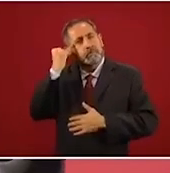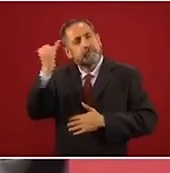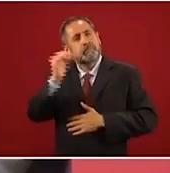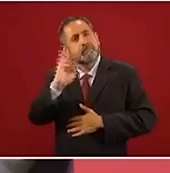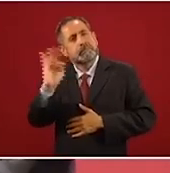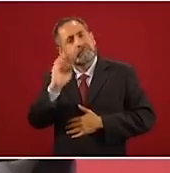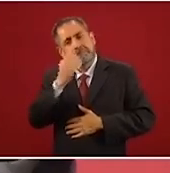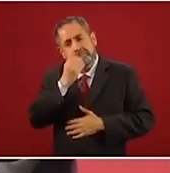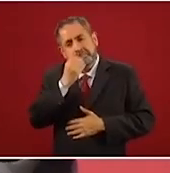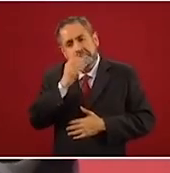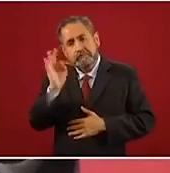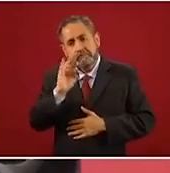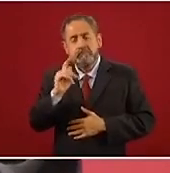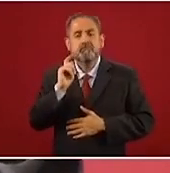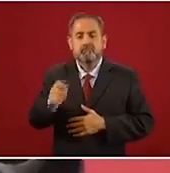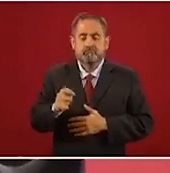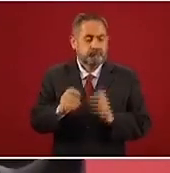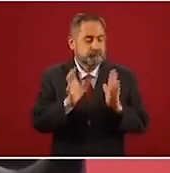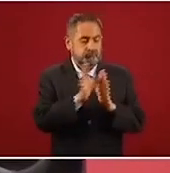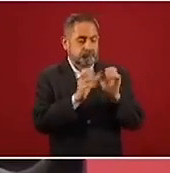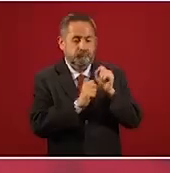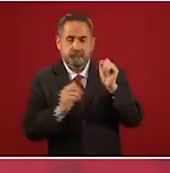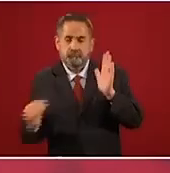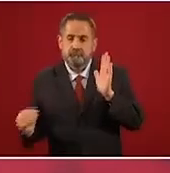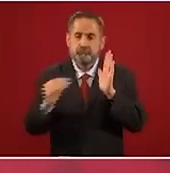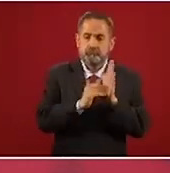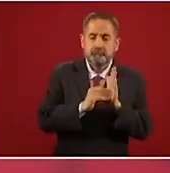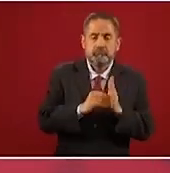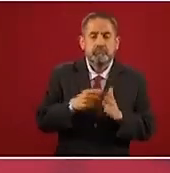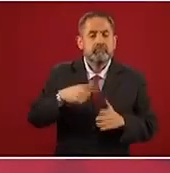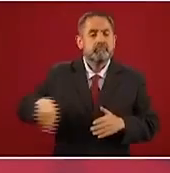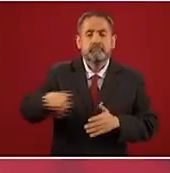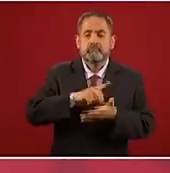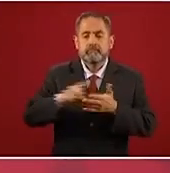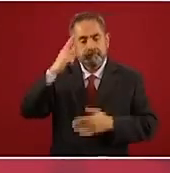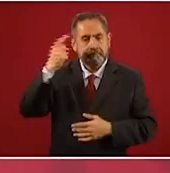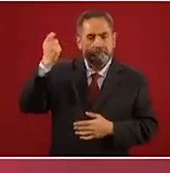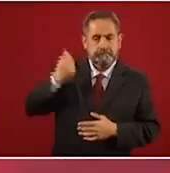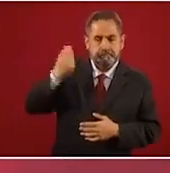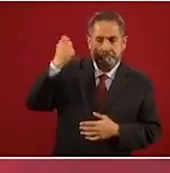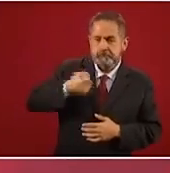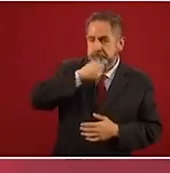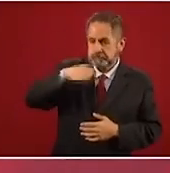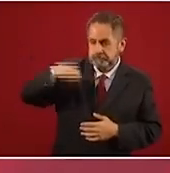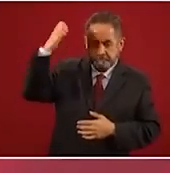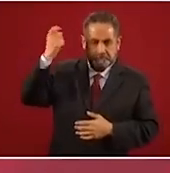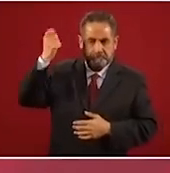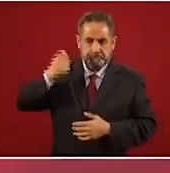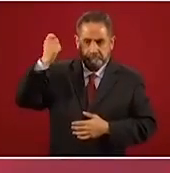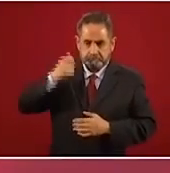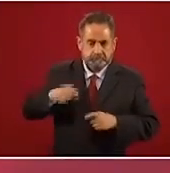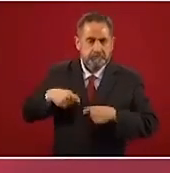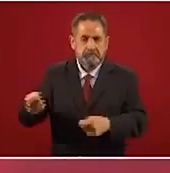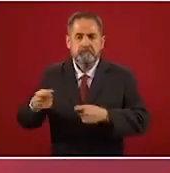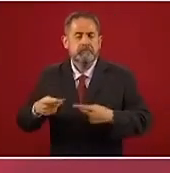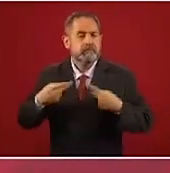la de elevar a rango constitucional el derecho a la pensión de adultos mayores, a personas